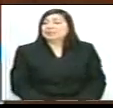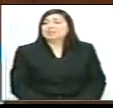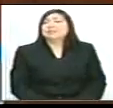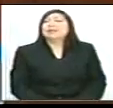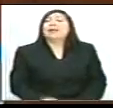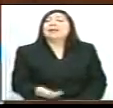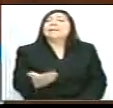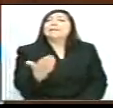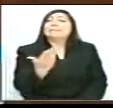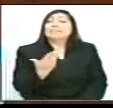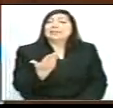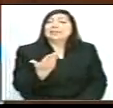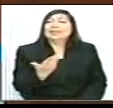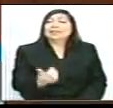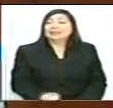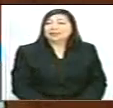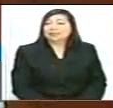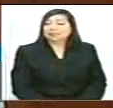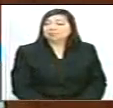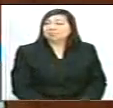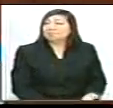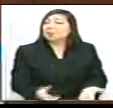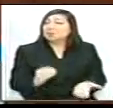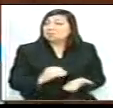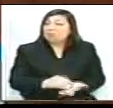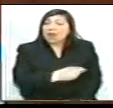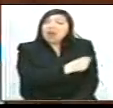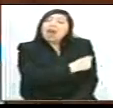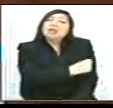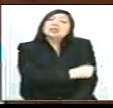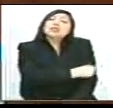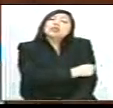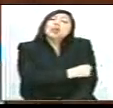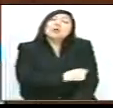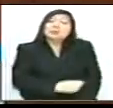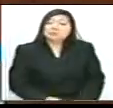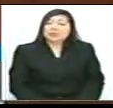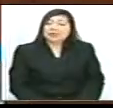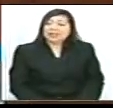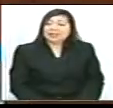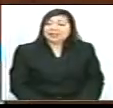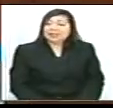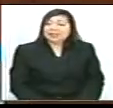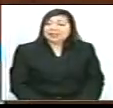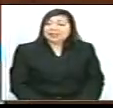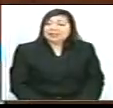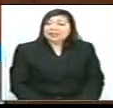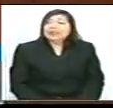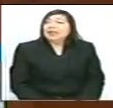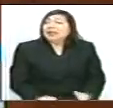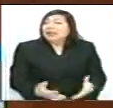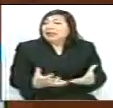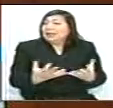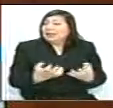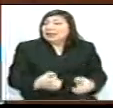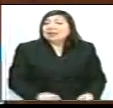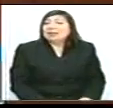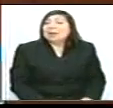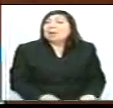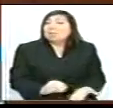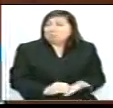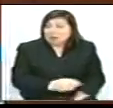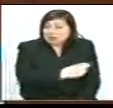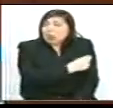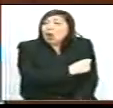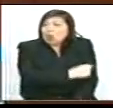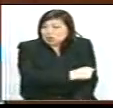piden que haya más hospitales y preguntan y dicen, ¿quieren más